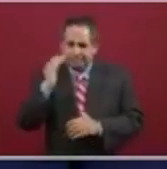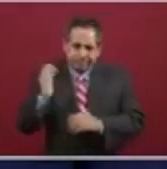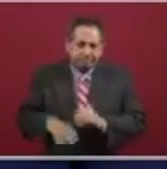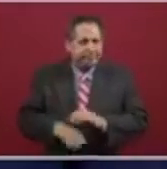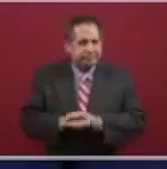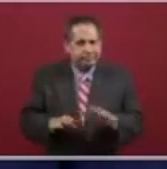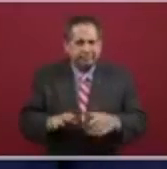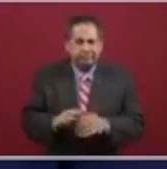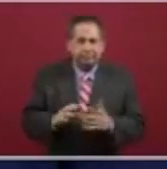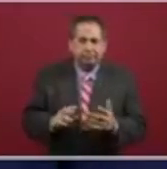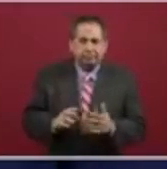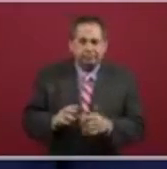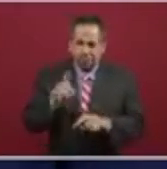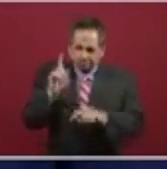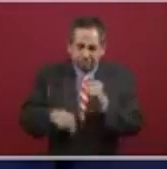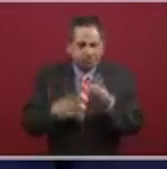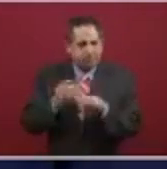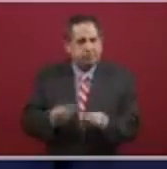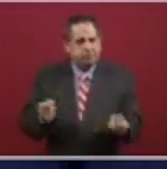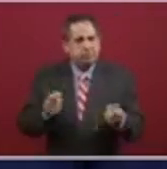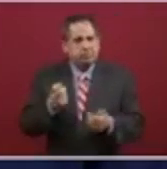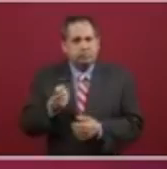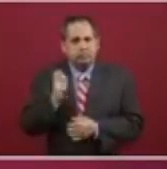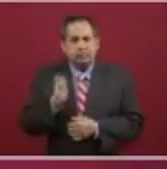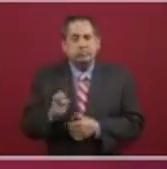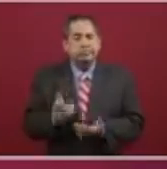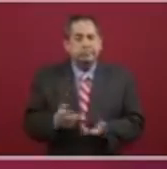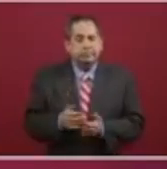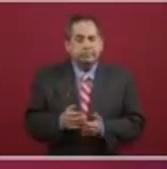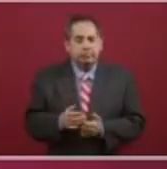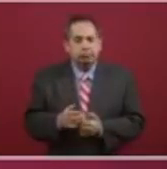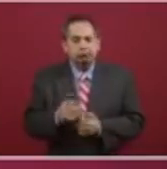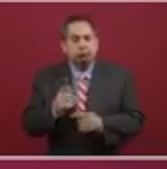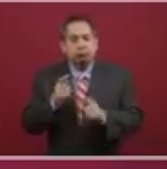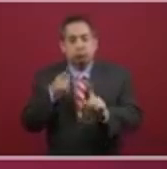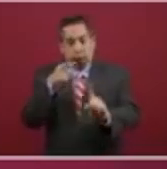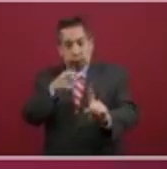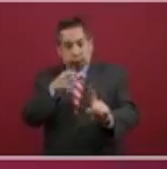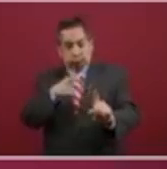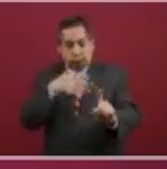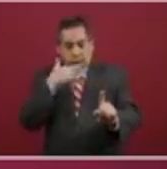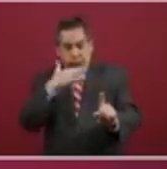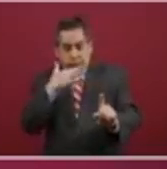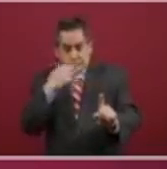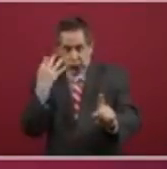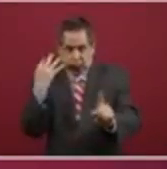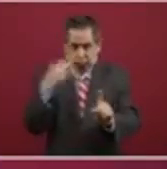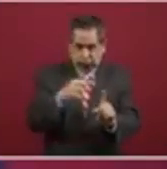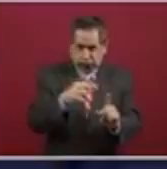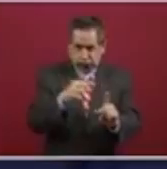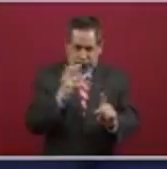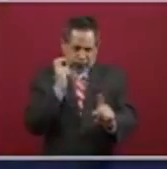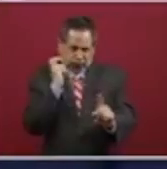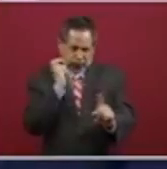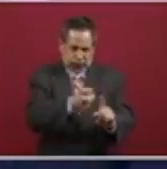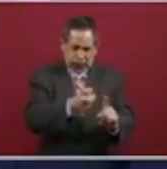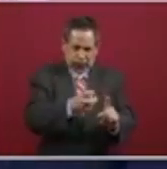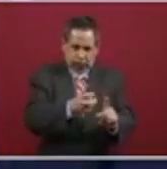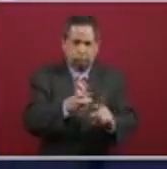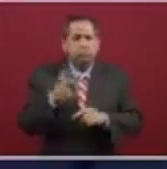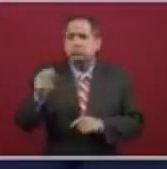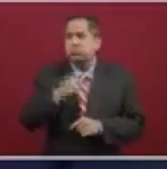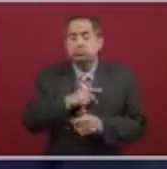con la corrupción y que se señale, que no se festeje,